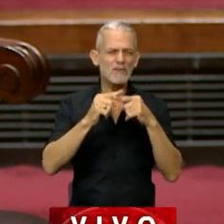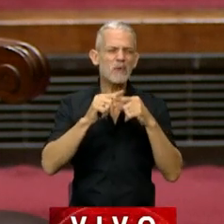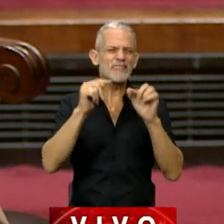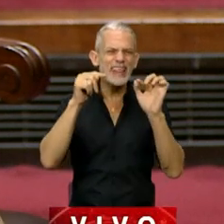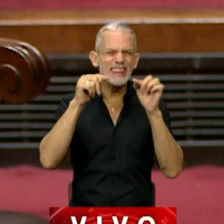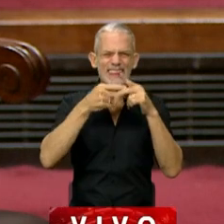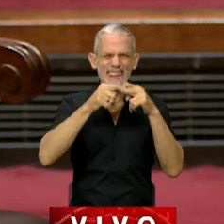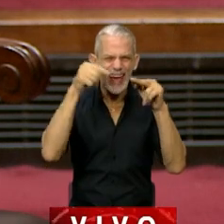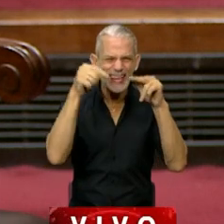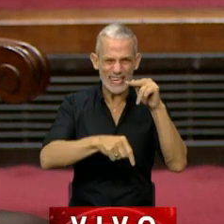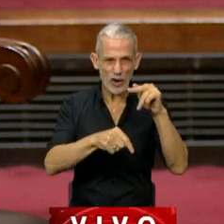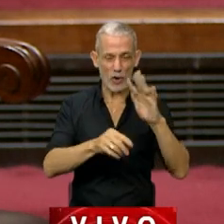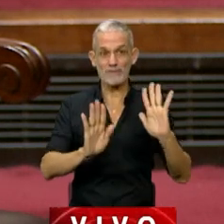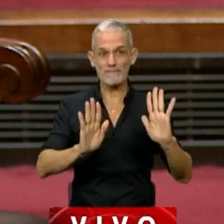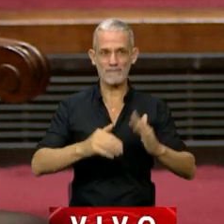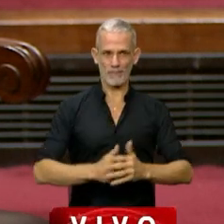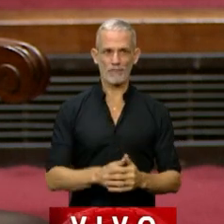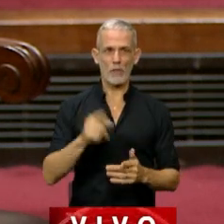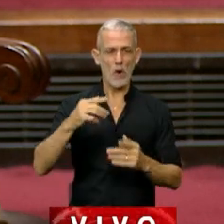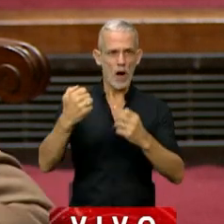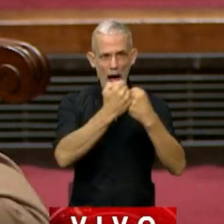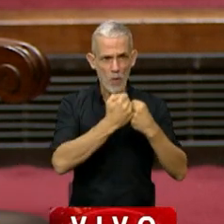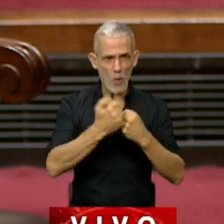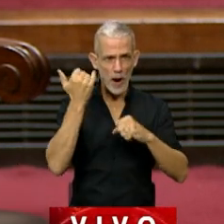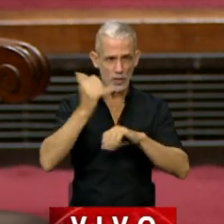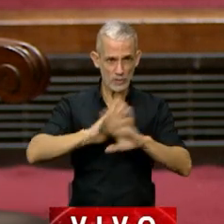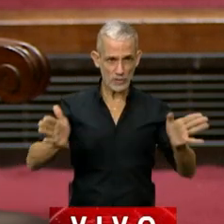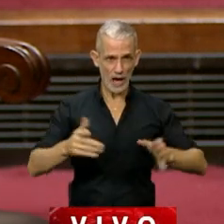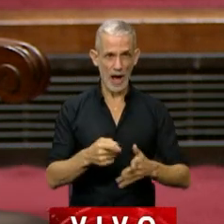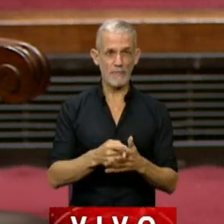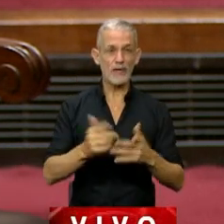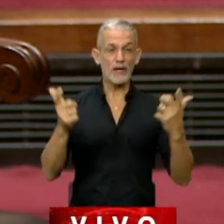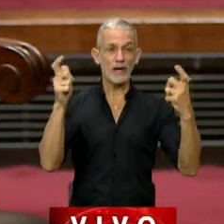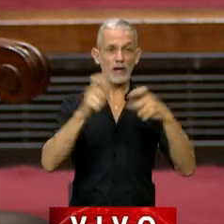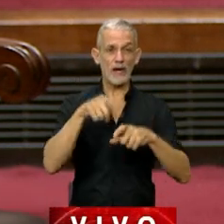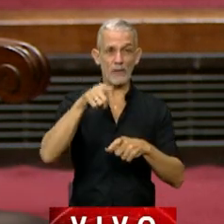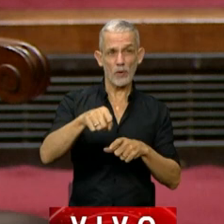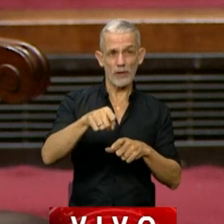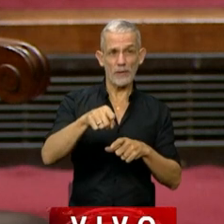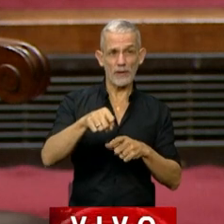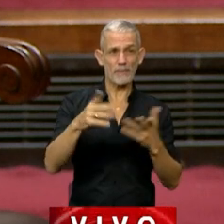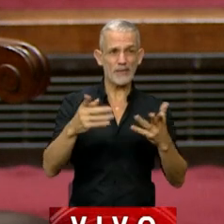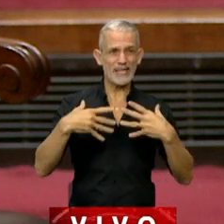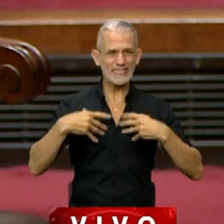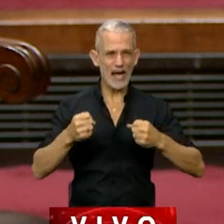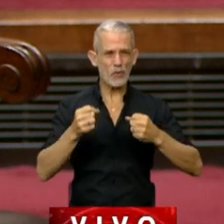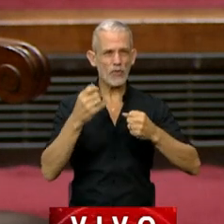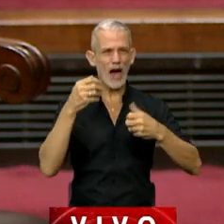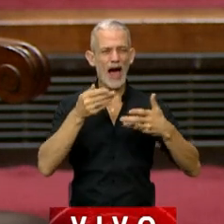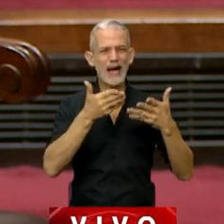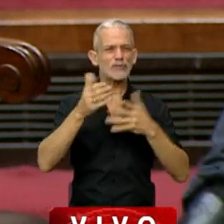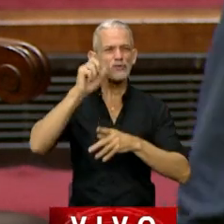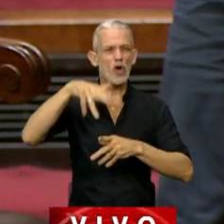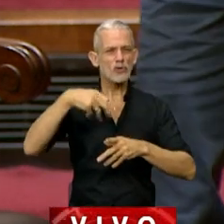técnicos, pero que ha sido consensuada en la Comisión de Salud, de Acción Social y